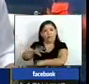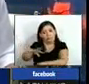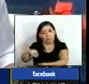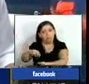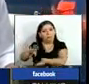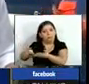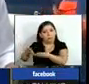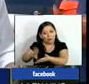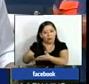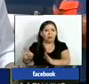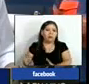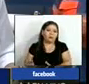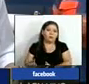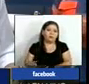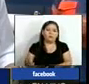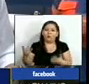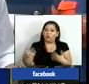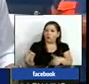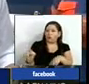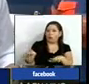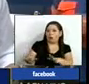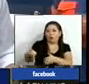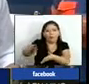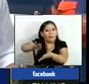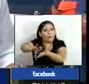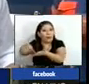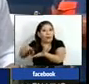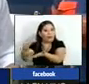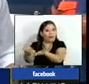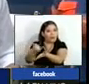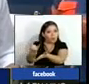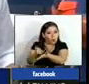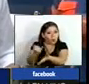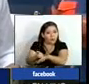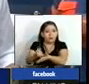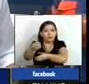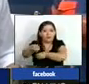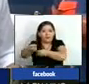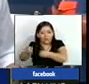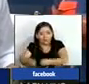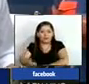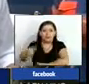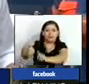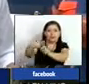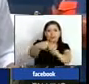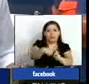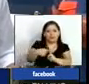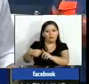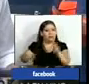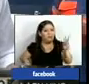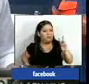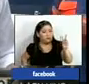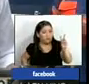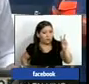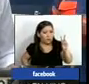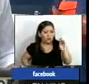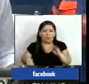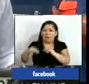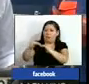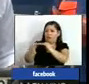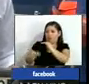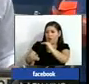los cobros que hace la Dirección de Cementerio de la Alcaldía Municipal de San Salvador son muy